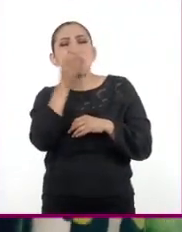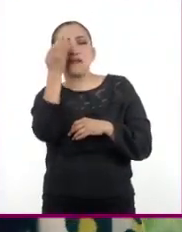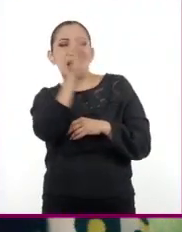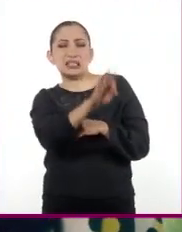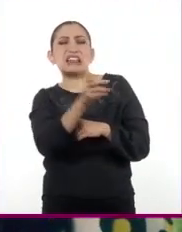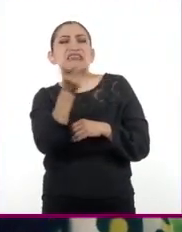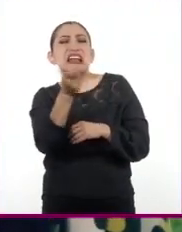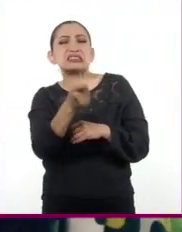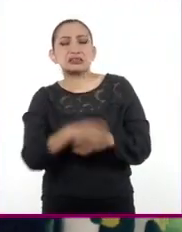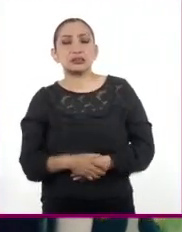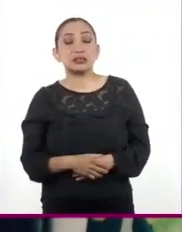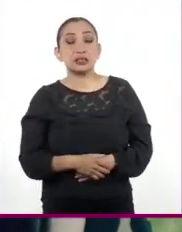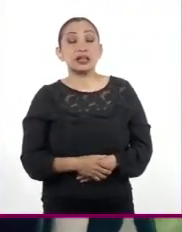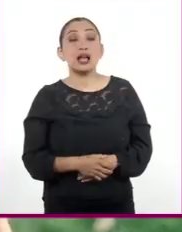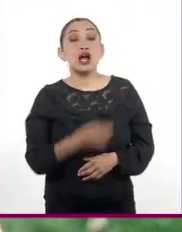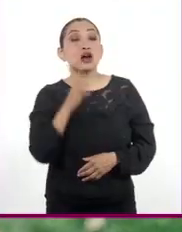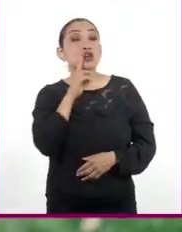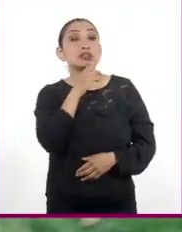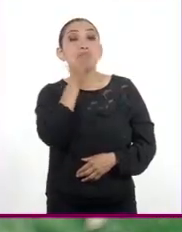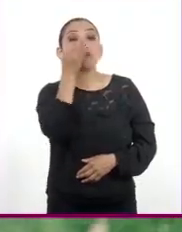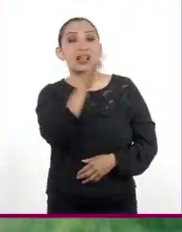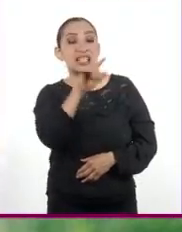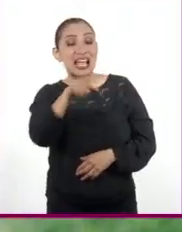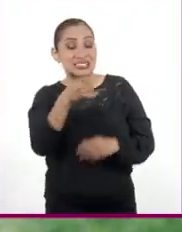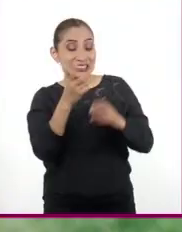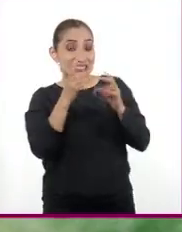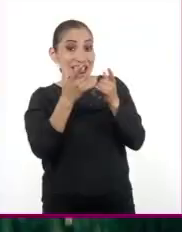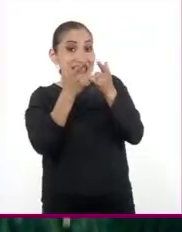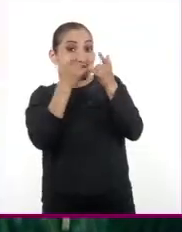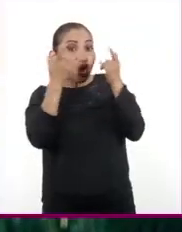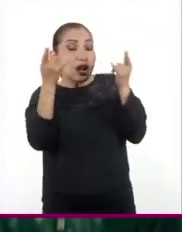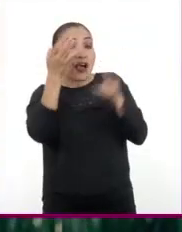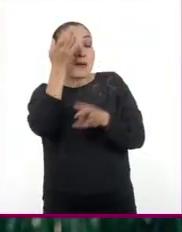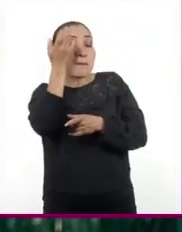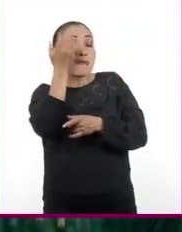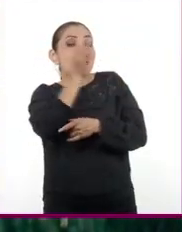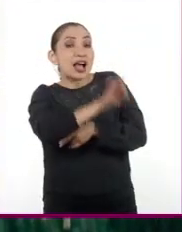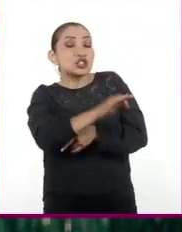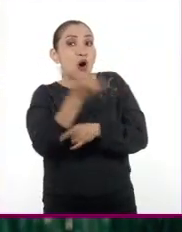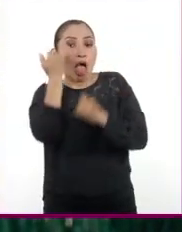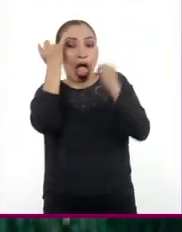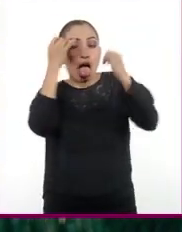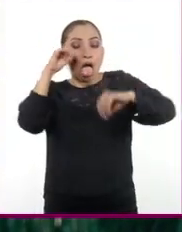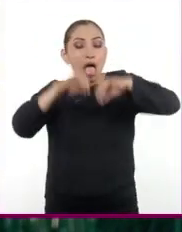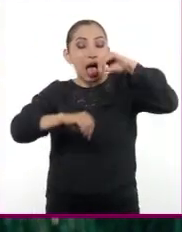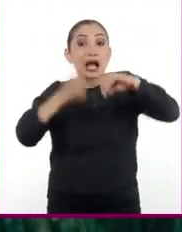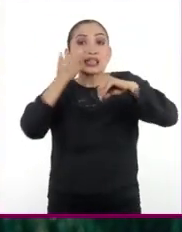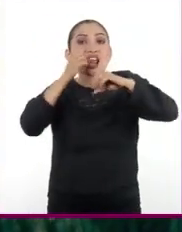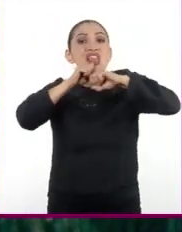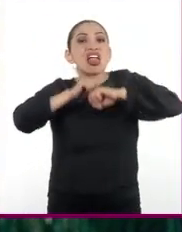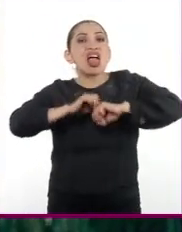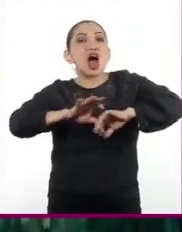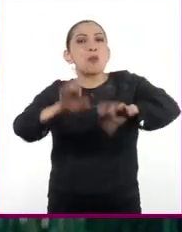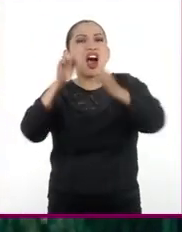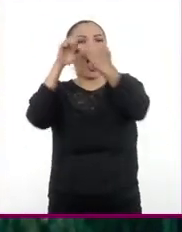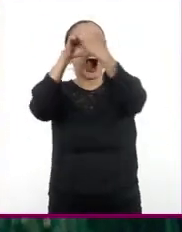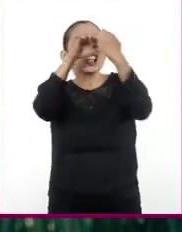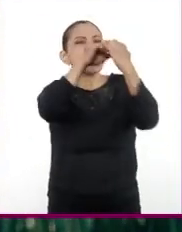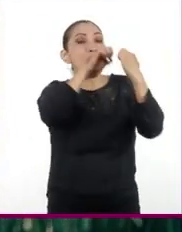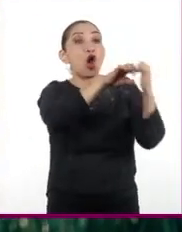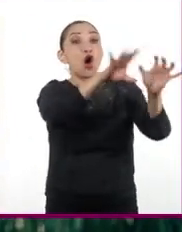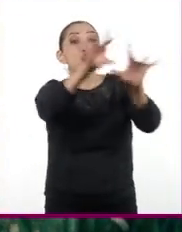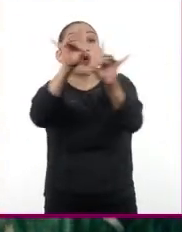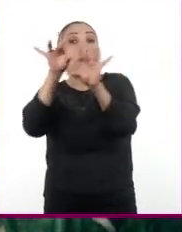pasar. Las fake news son contenido engañoso, falso o fabricado que busca desinformar, crear